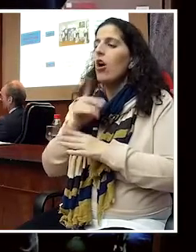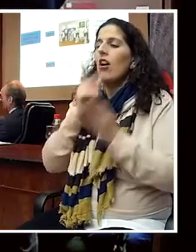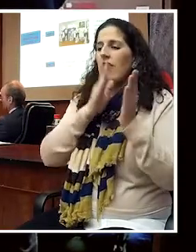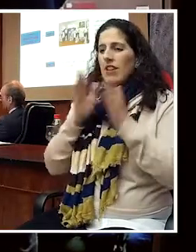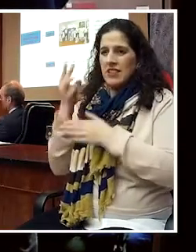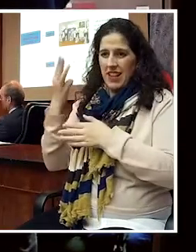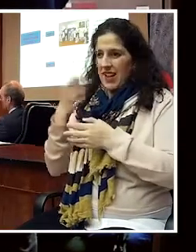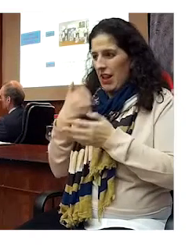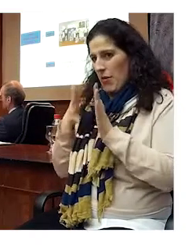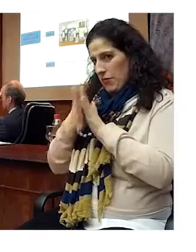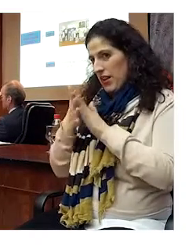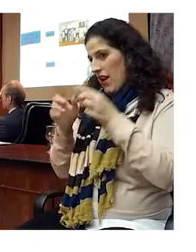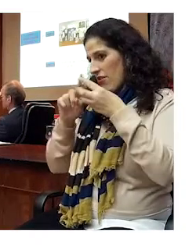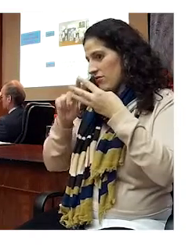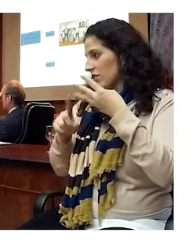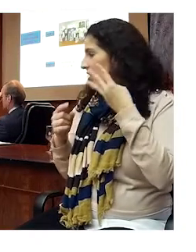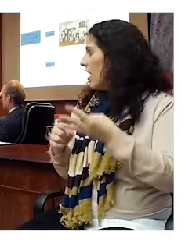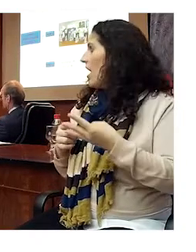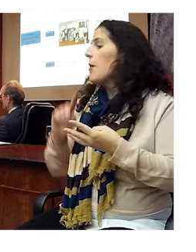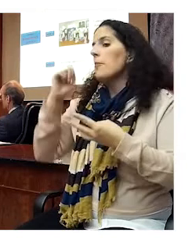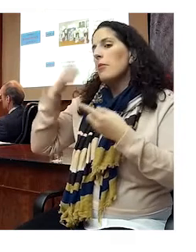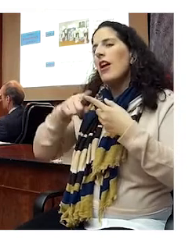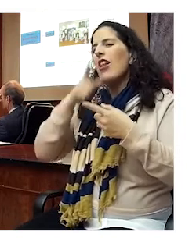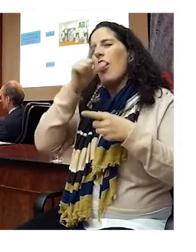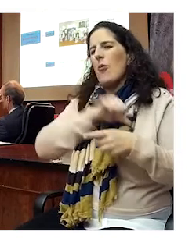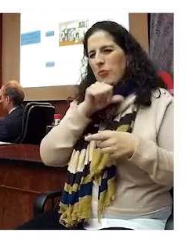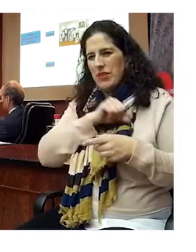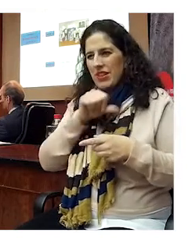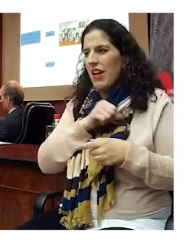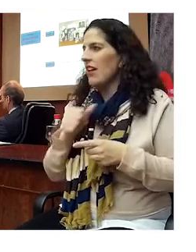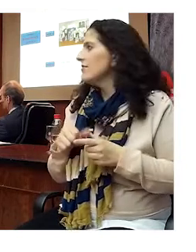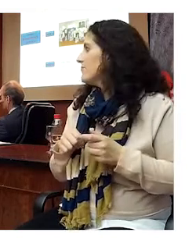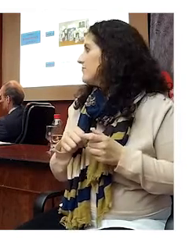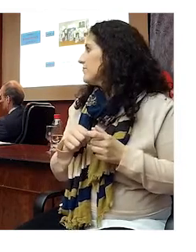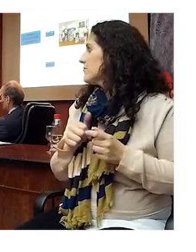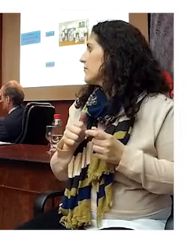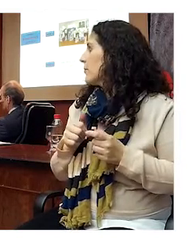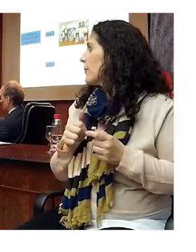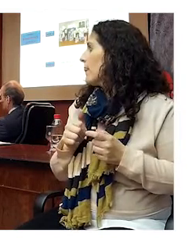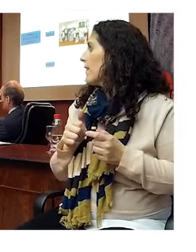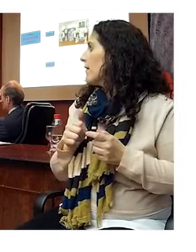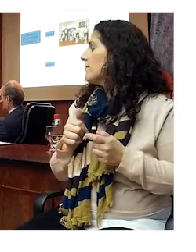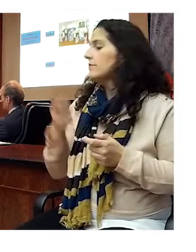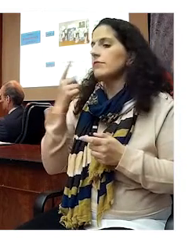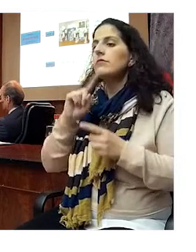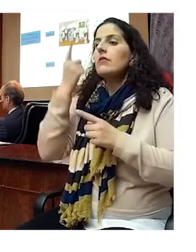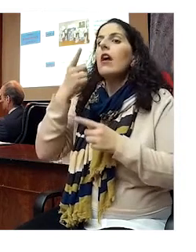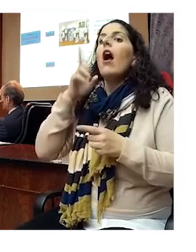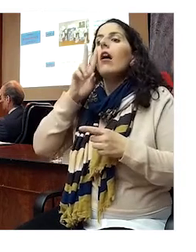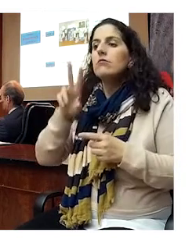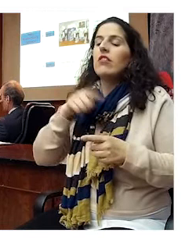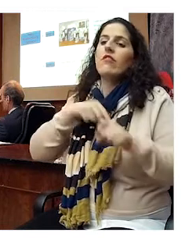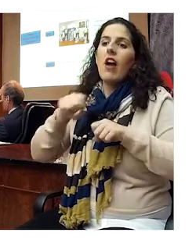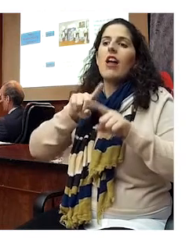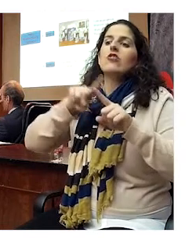La fase primera es en el hospital, bueno, es el momento en el que se trata la